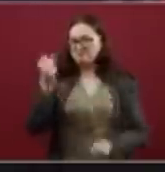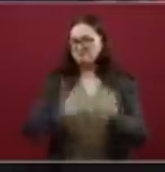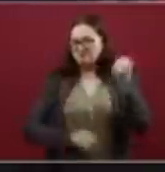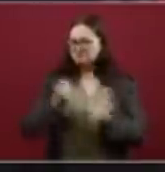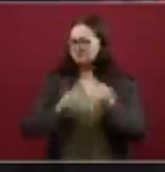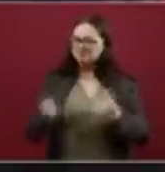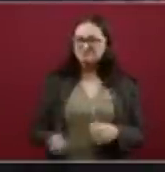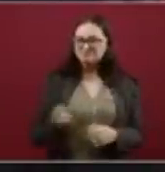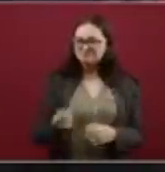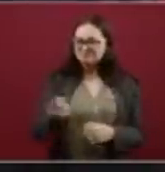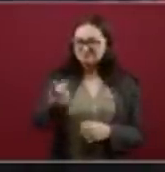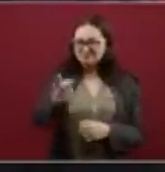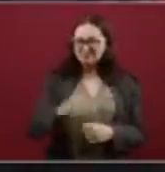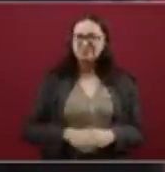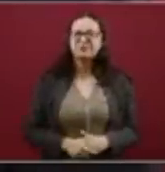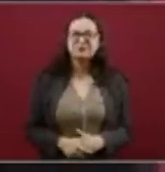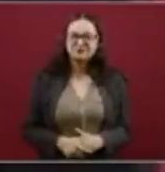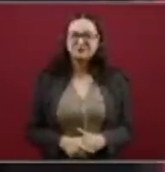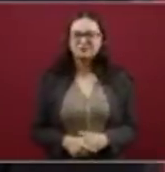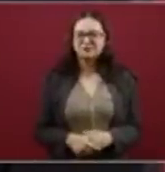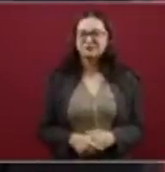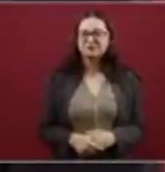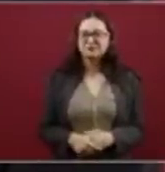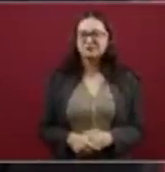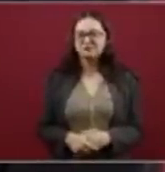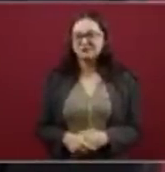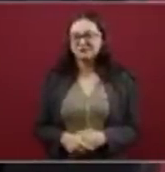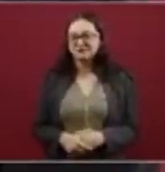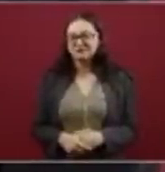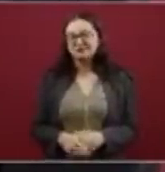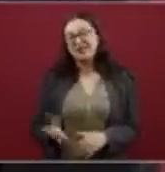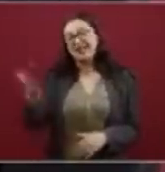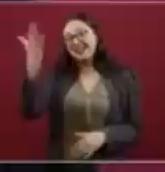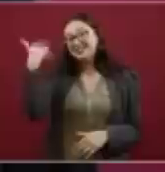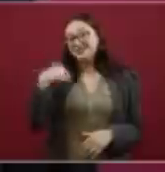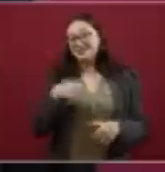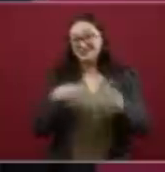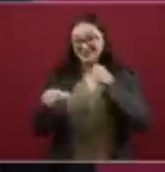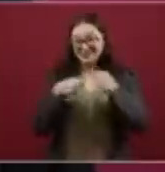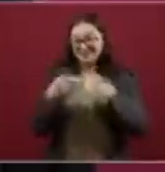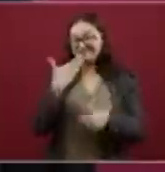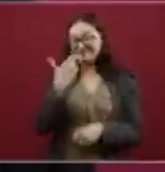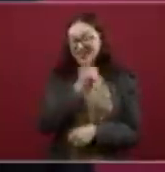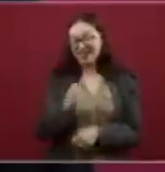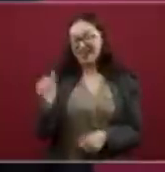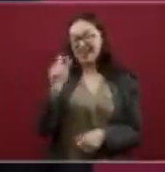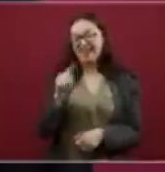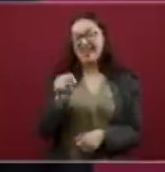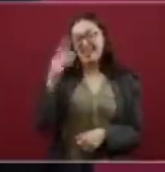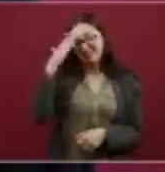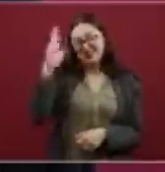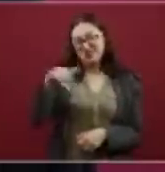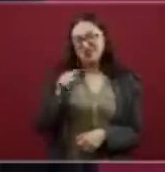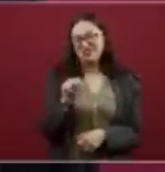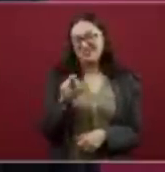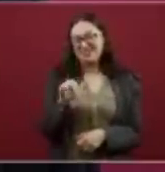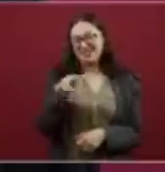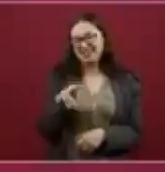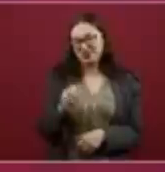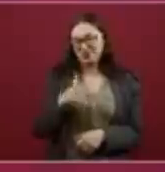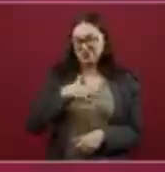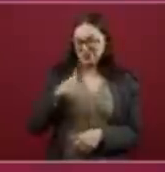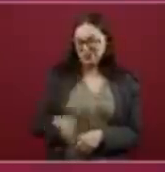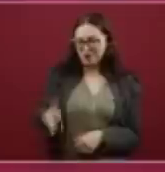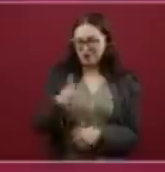Sí. Como decía un buen periodista, don Trino Malpica, allá en mi pueblo,